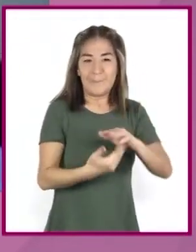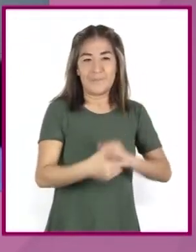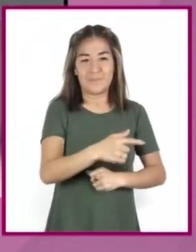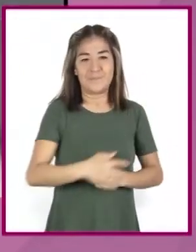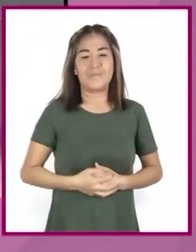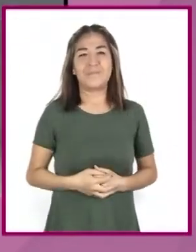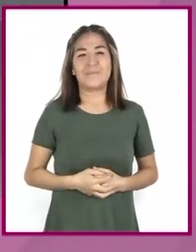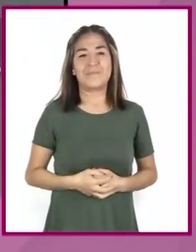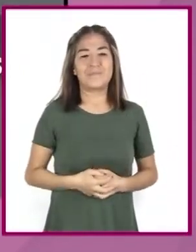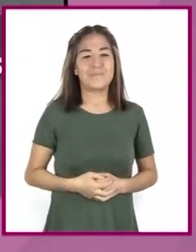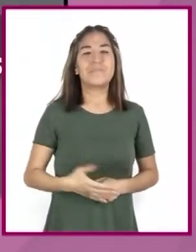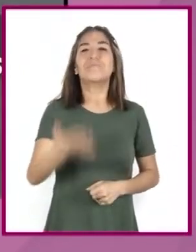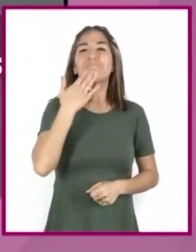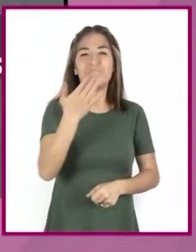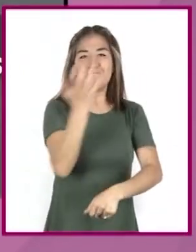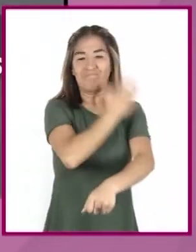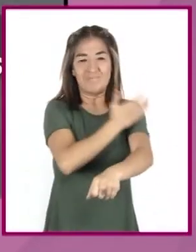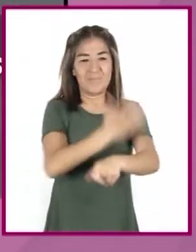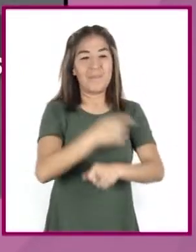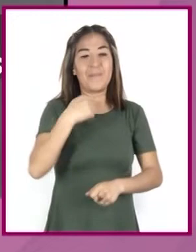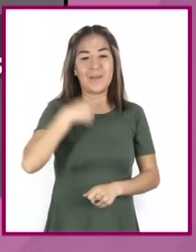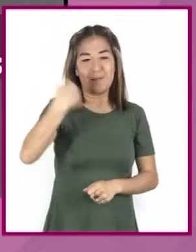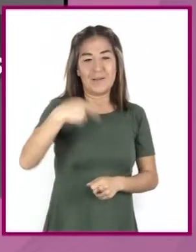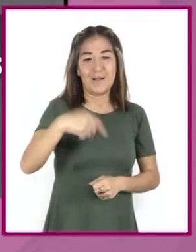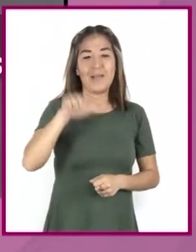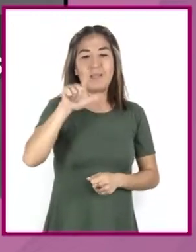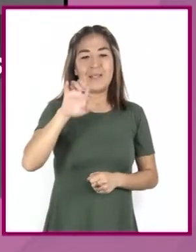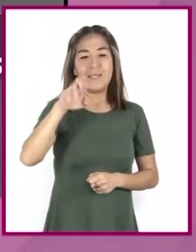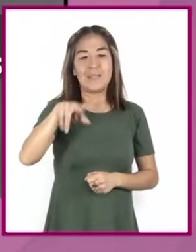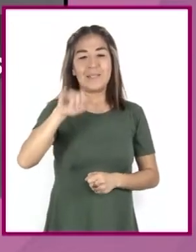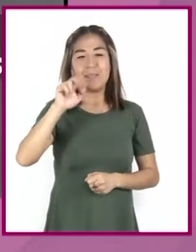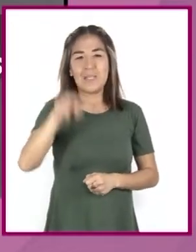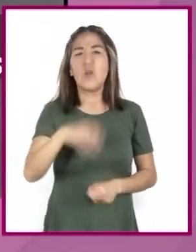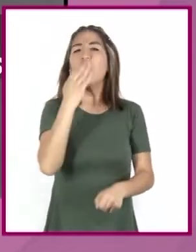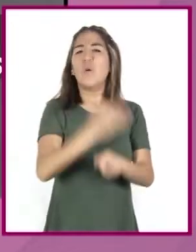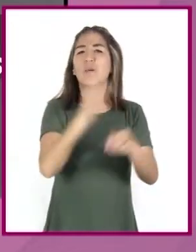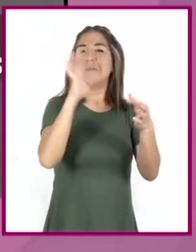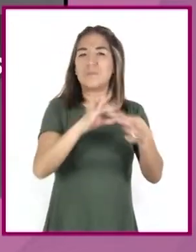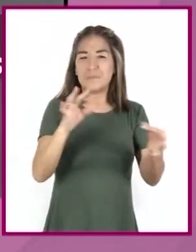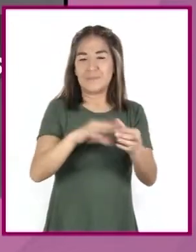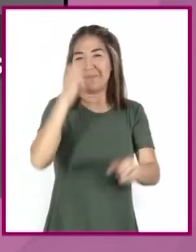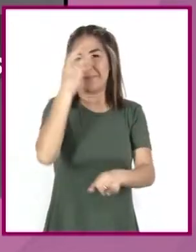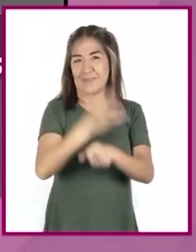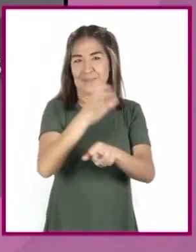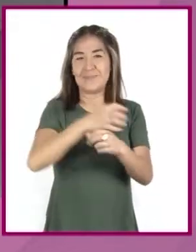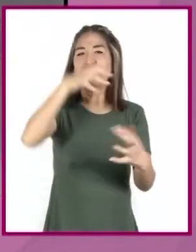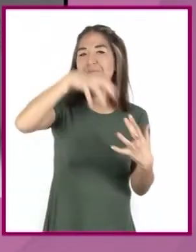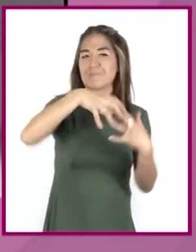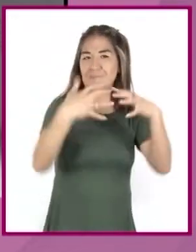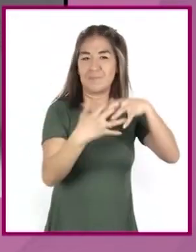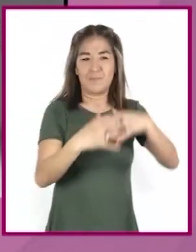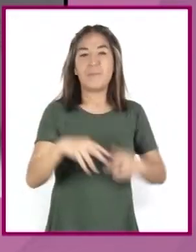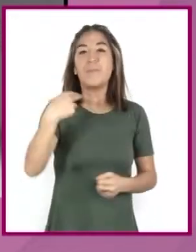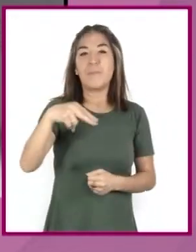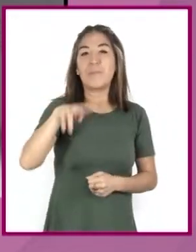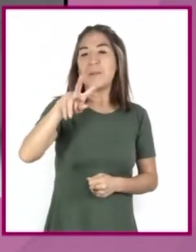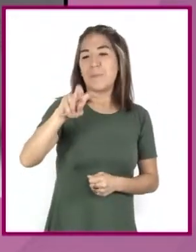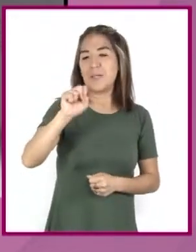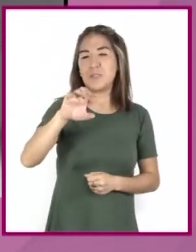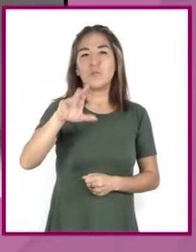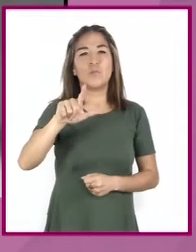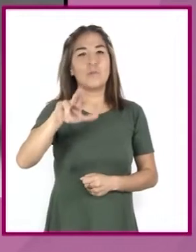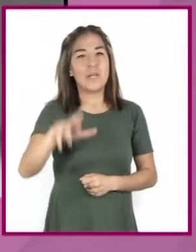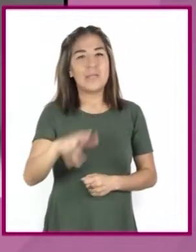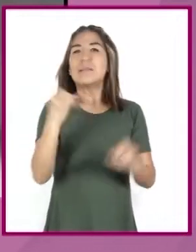esclerénquima. Muy bien, compañeros. Yo me llamo Lenín Olmedo Robles y les hablaré del tercer tejido, el vascular, que tiene una